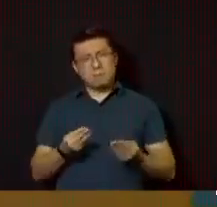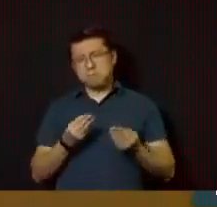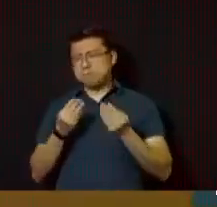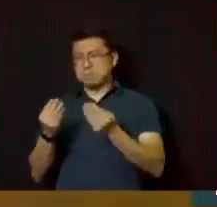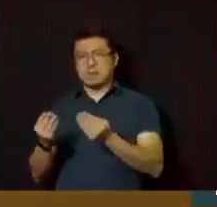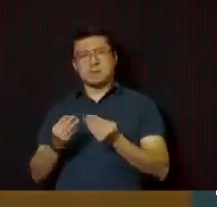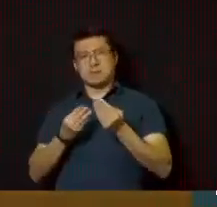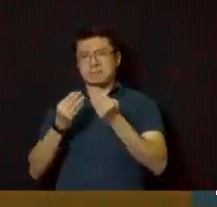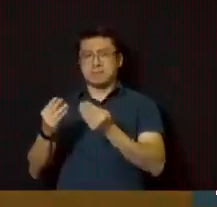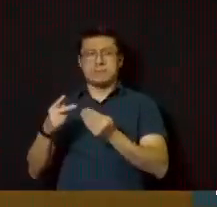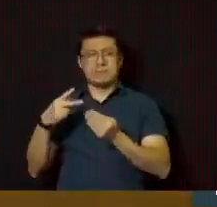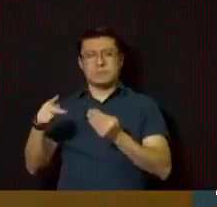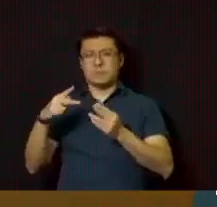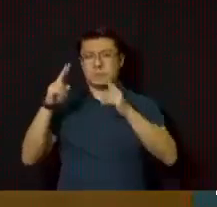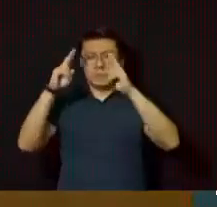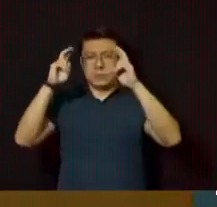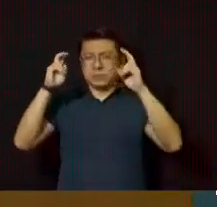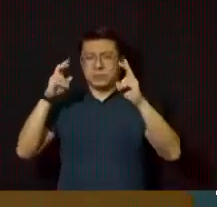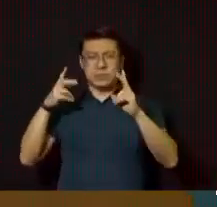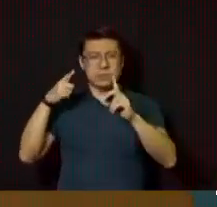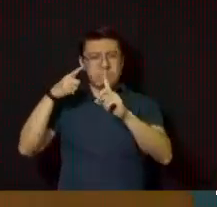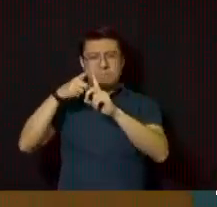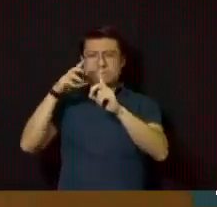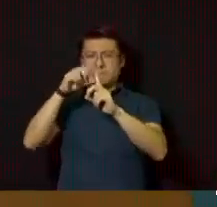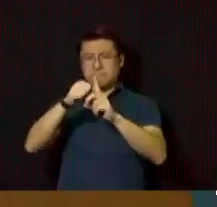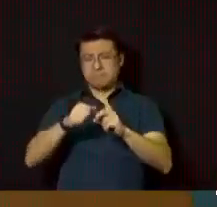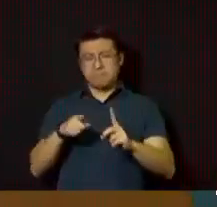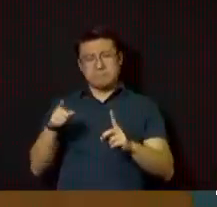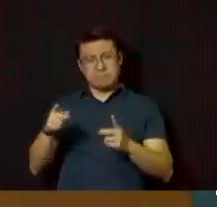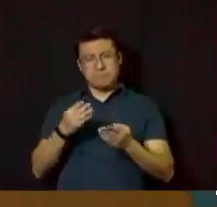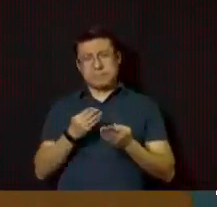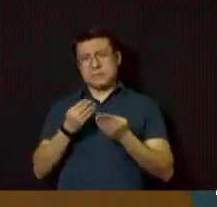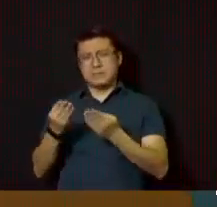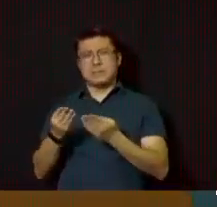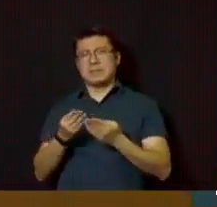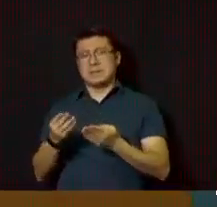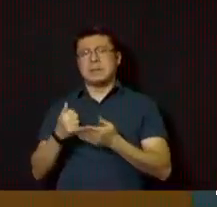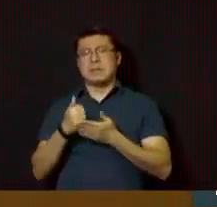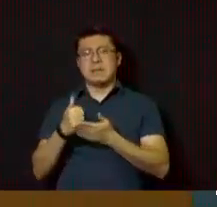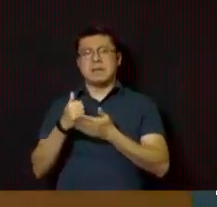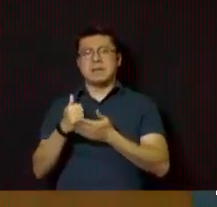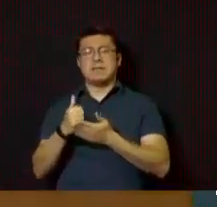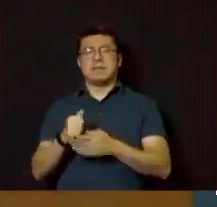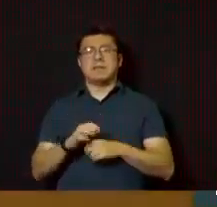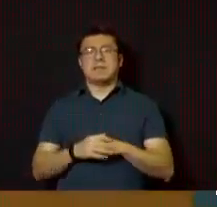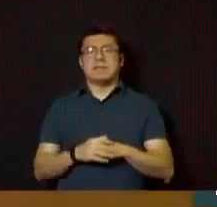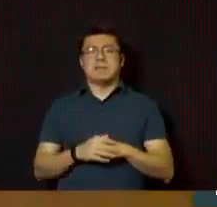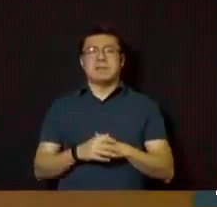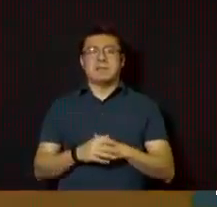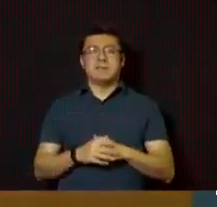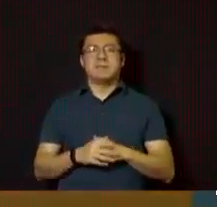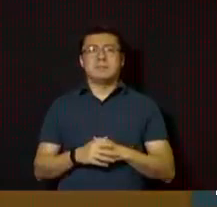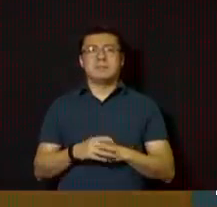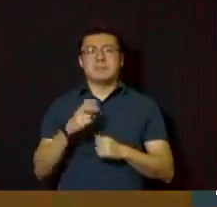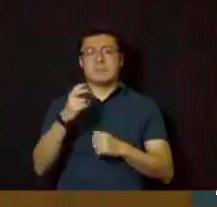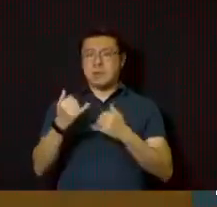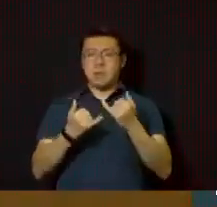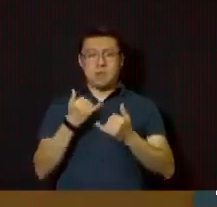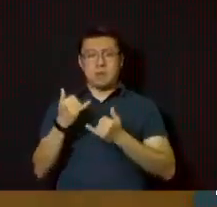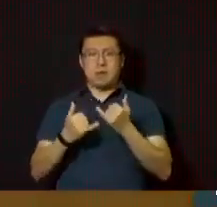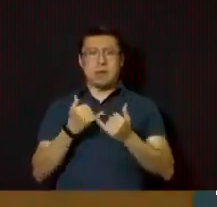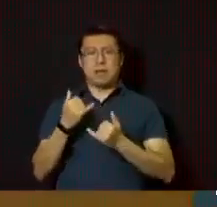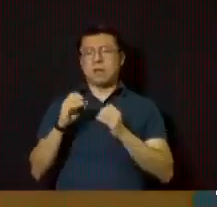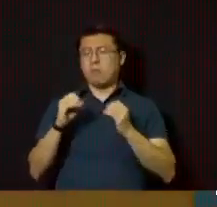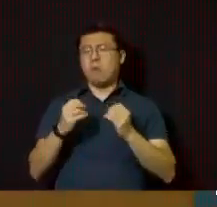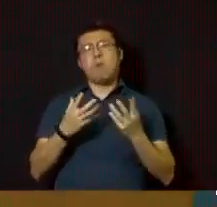ido realizando también, más que dar a ellos, creo que yo me he ido realizando, dándoles juguetes o de